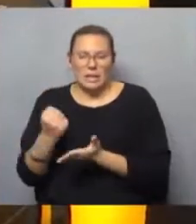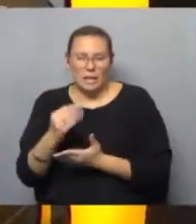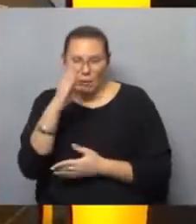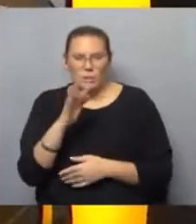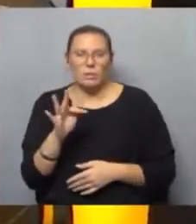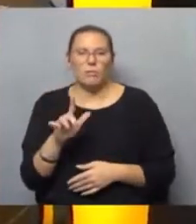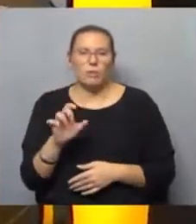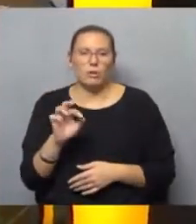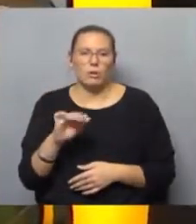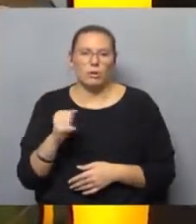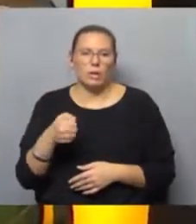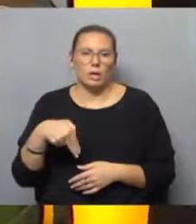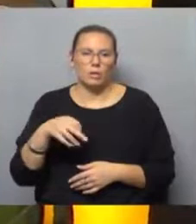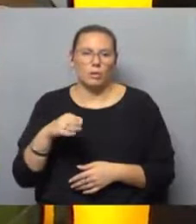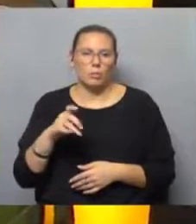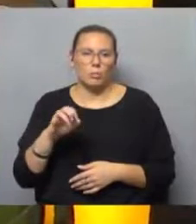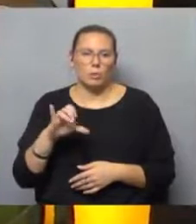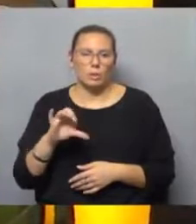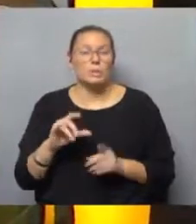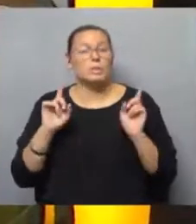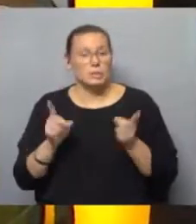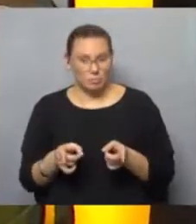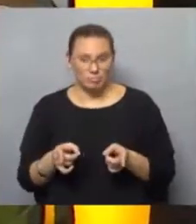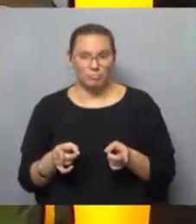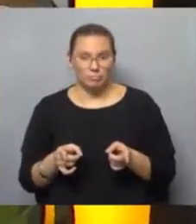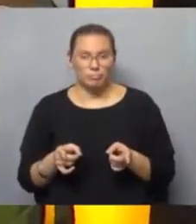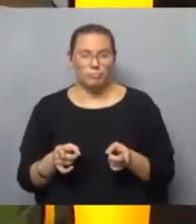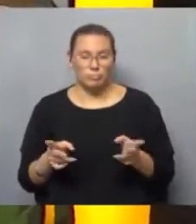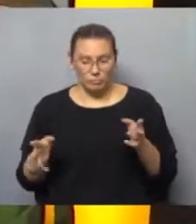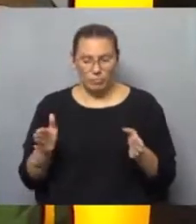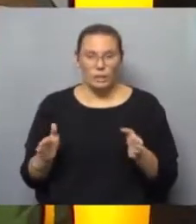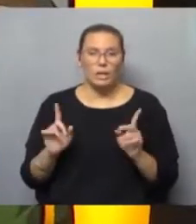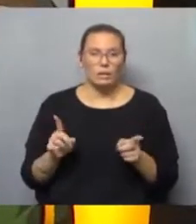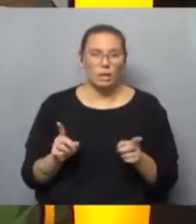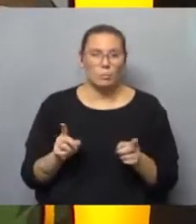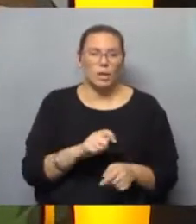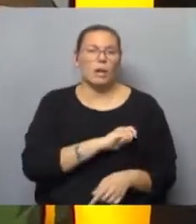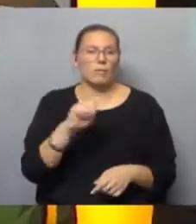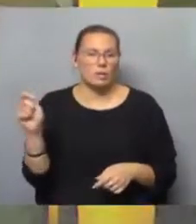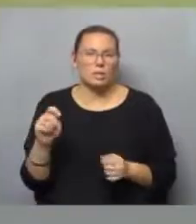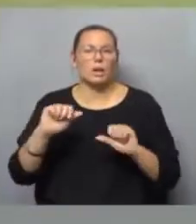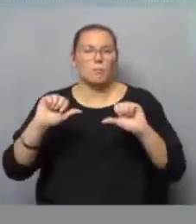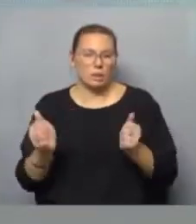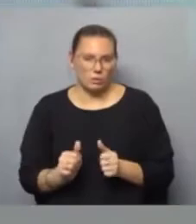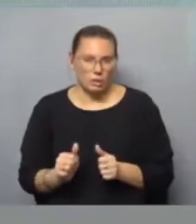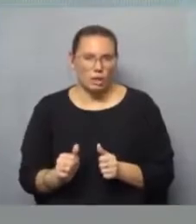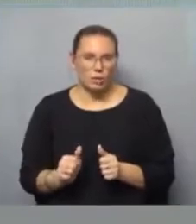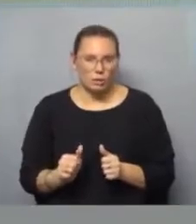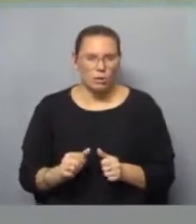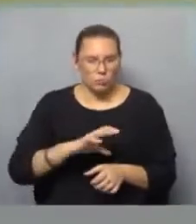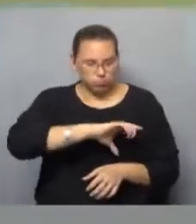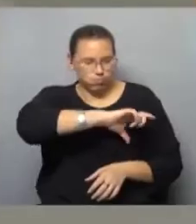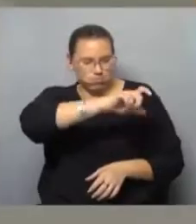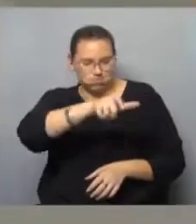¿correcto? Sí. Digamos, también abarca parte de La Valleja, de Maldonado, digamos. Claro. O sea, toda, es